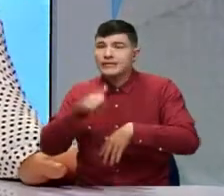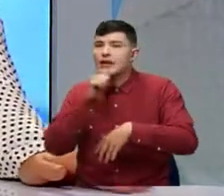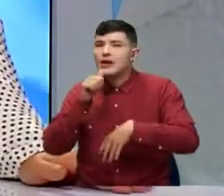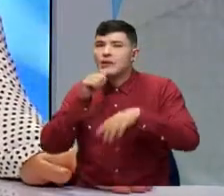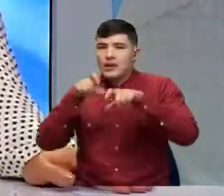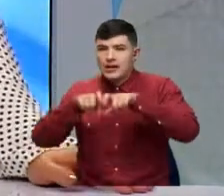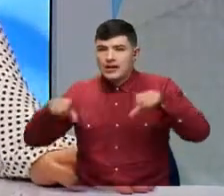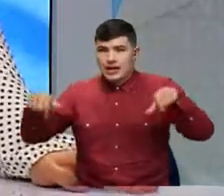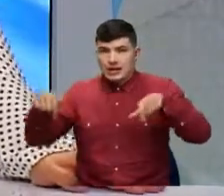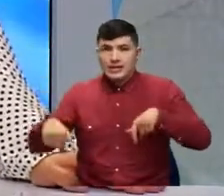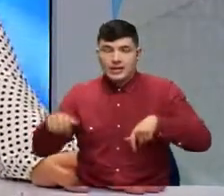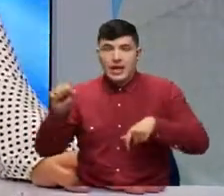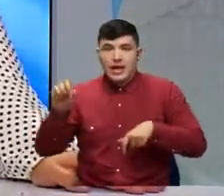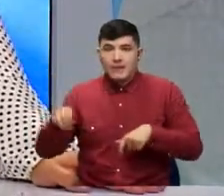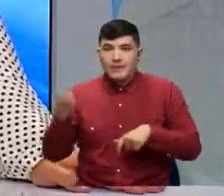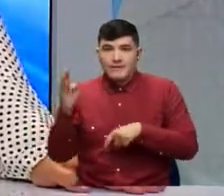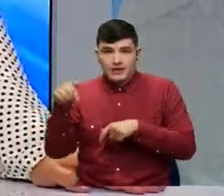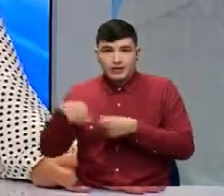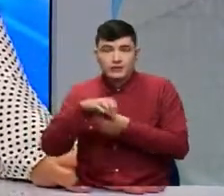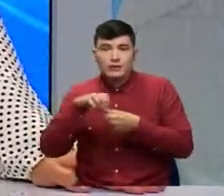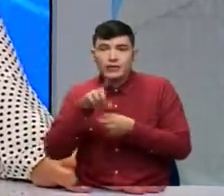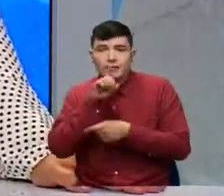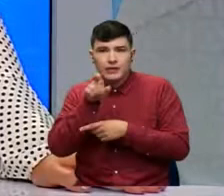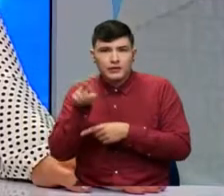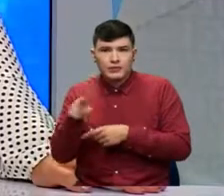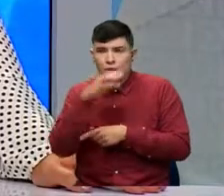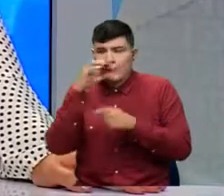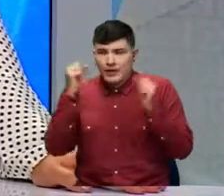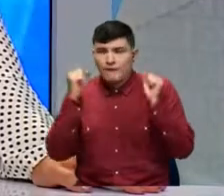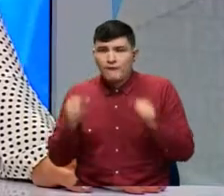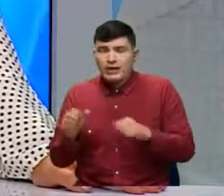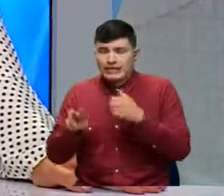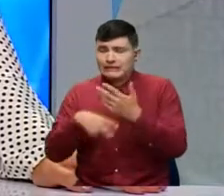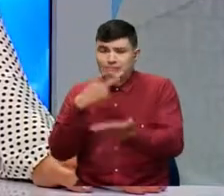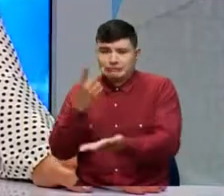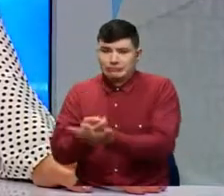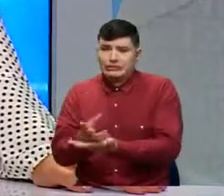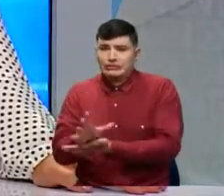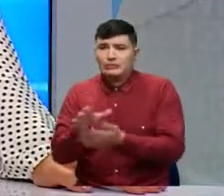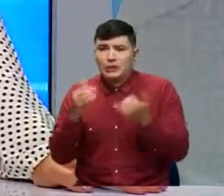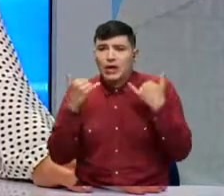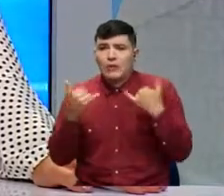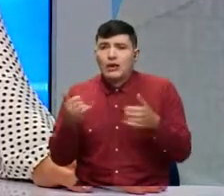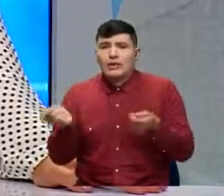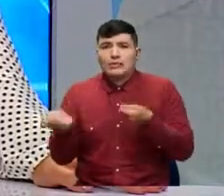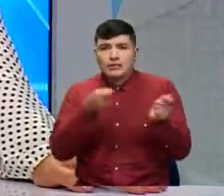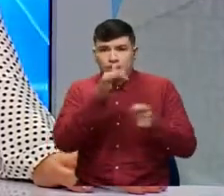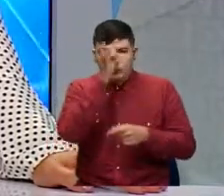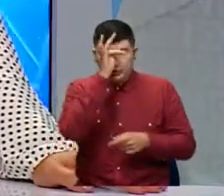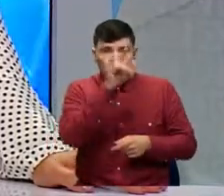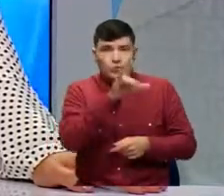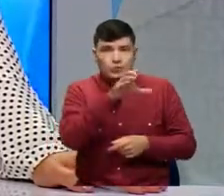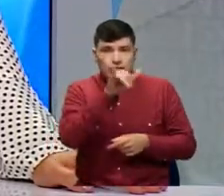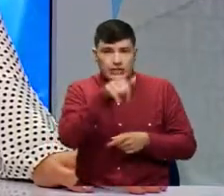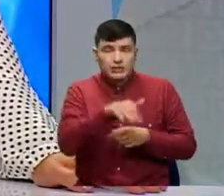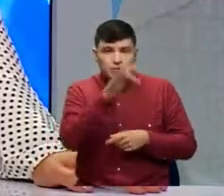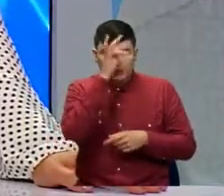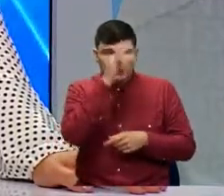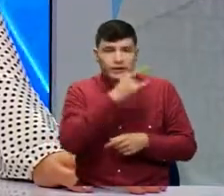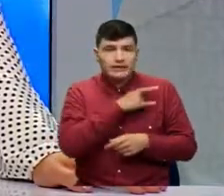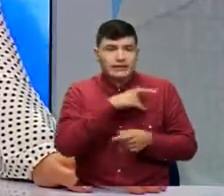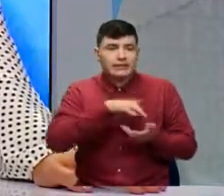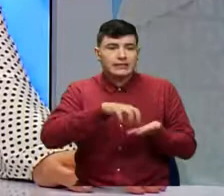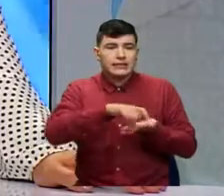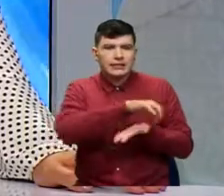allí un hombre resultó gravemente herido y permanece a esta hora en la unidad de cuidados intensivos del hospital universitario de santander para